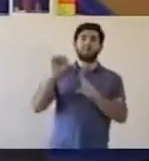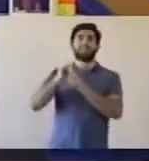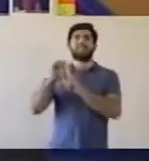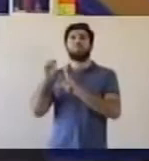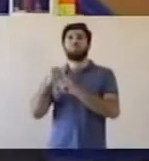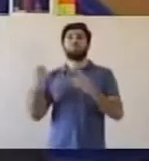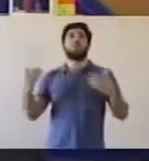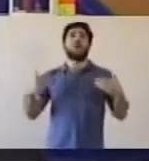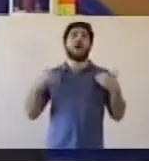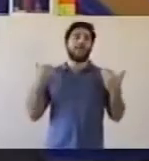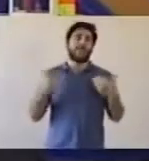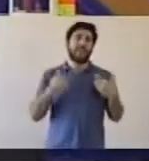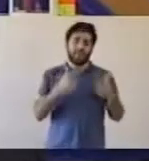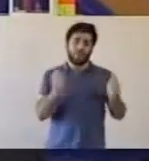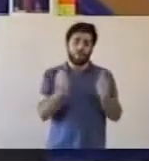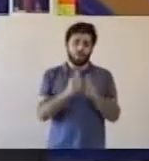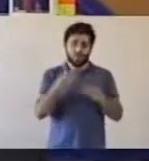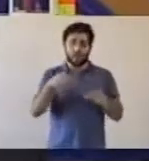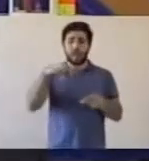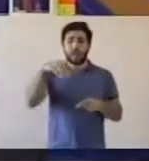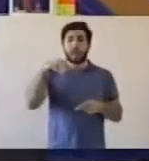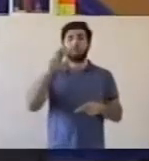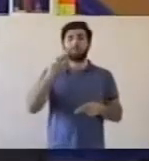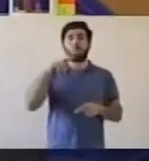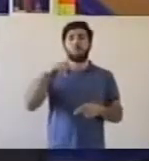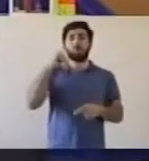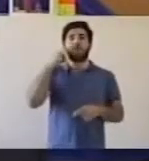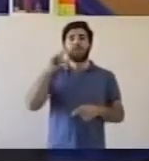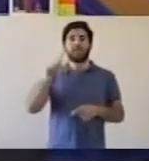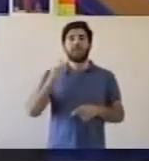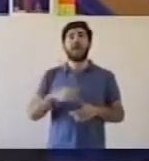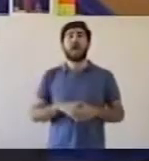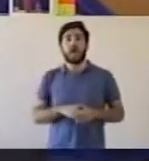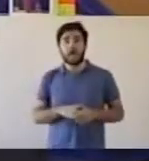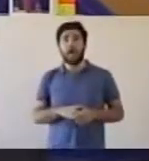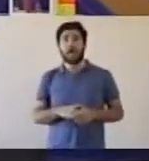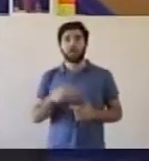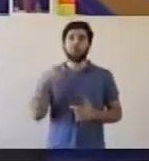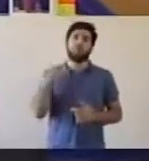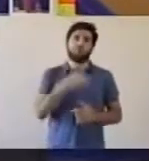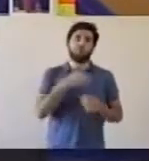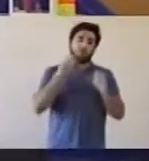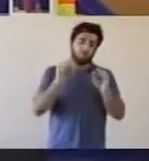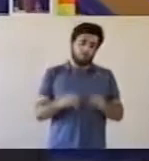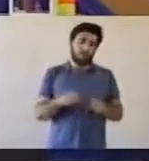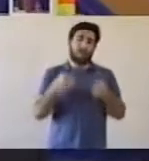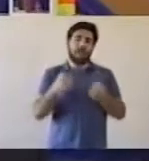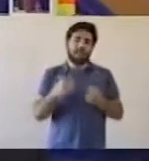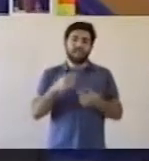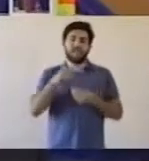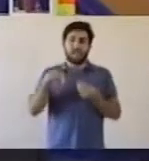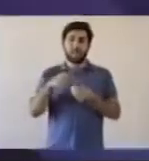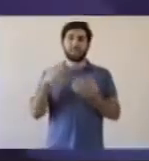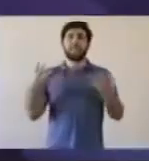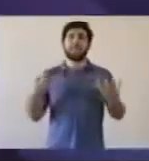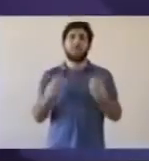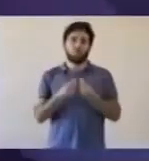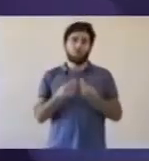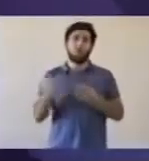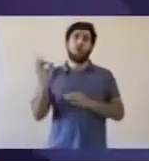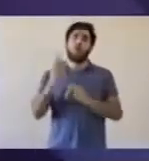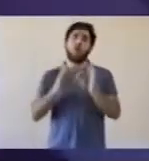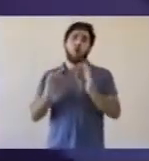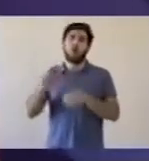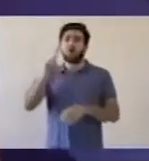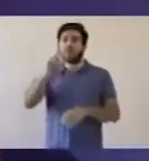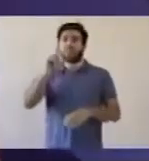una situación alegre que pasé con Mónica, ¿verdad? O sea, son situaciones que nosotros podemos trabajar en familia. Con